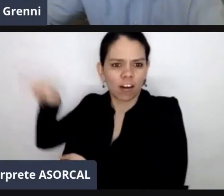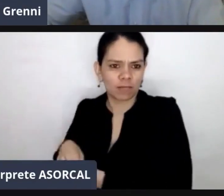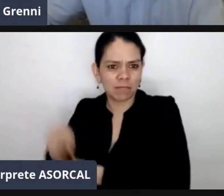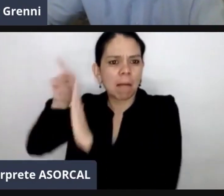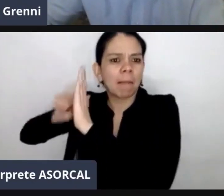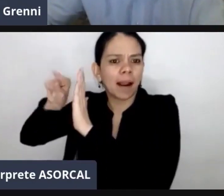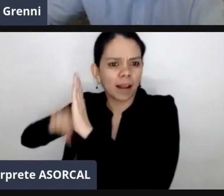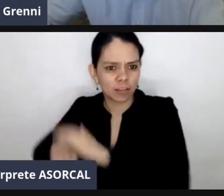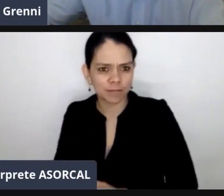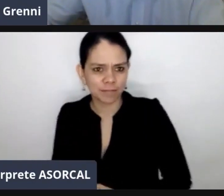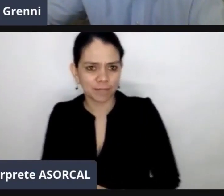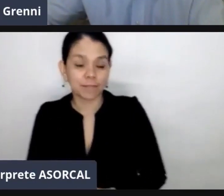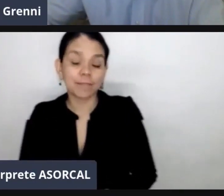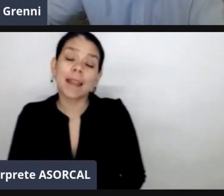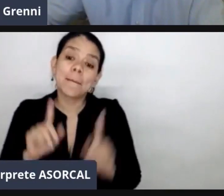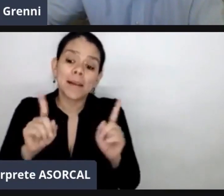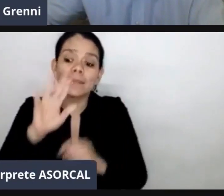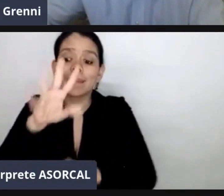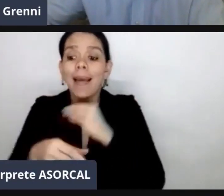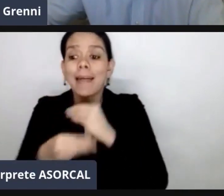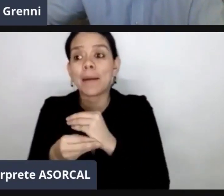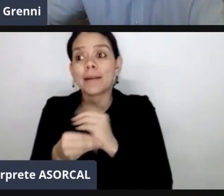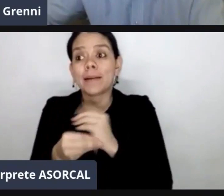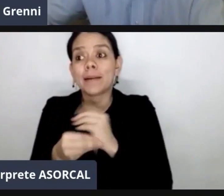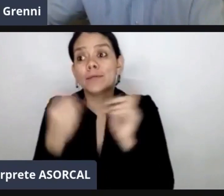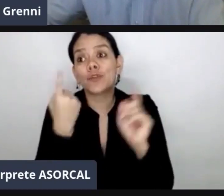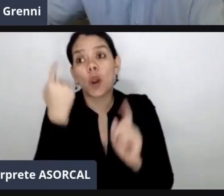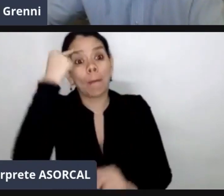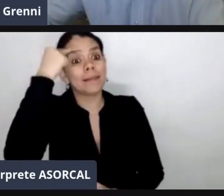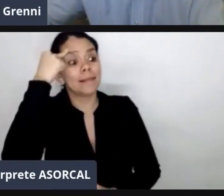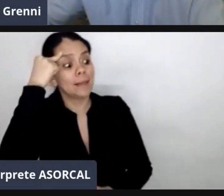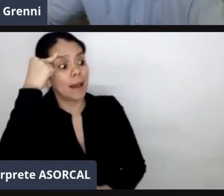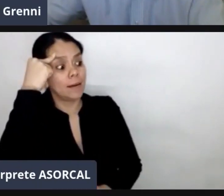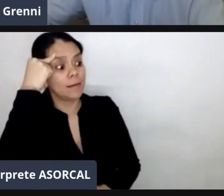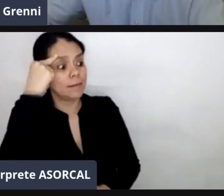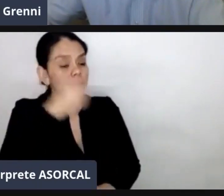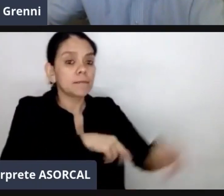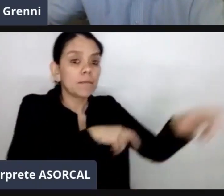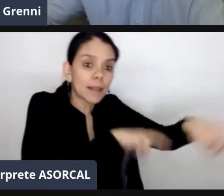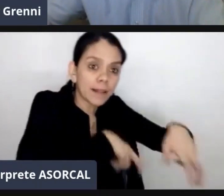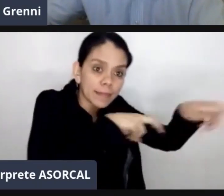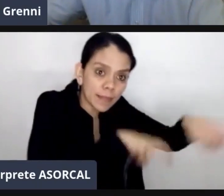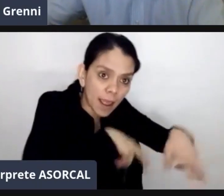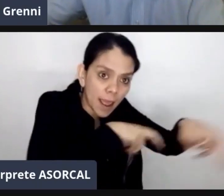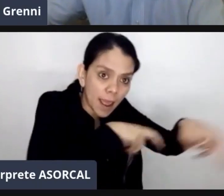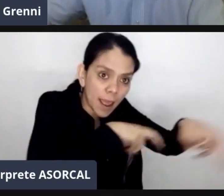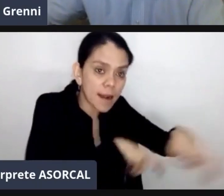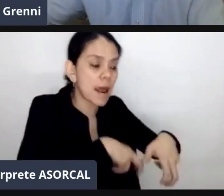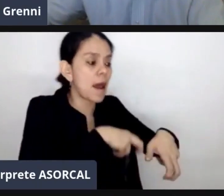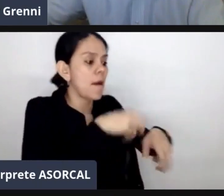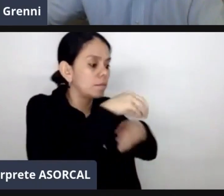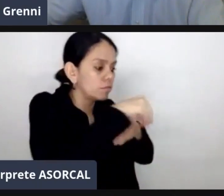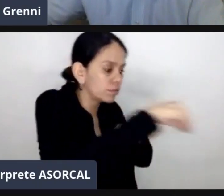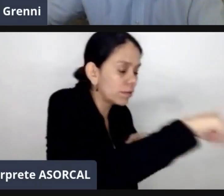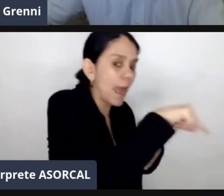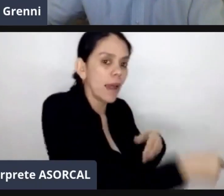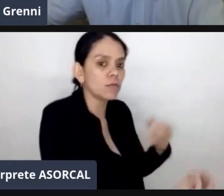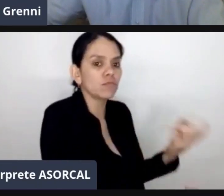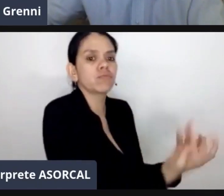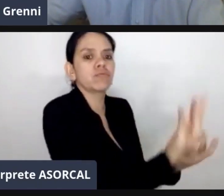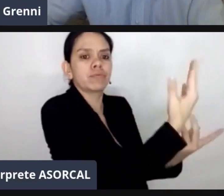que permitan el traslado de las mercaderías, el acceso a créditos, el depender de los